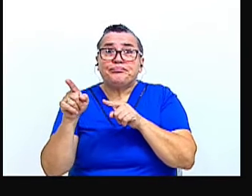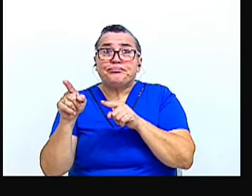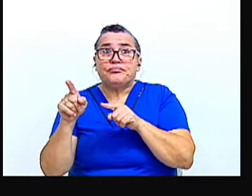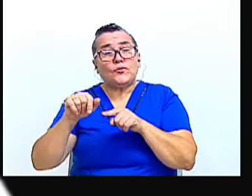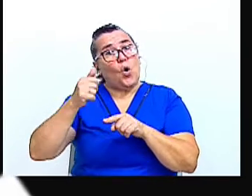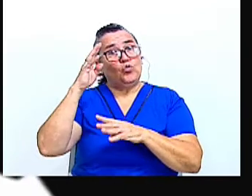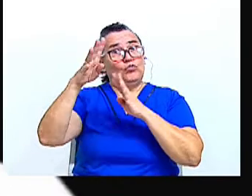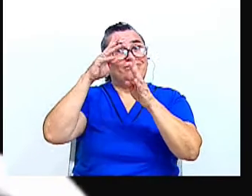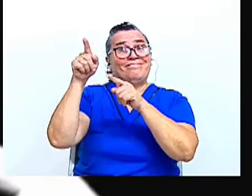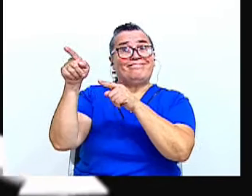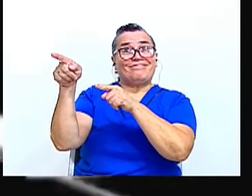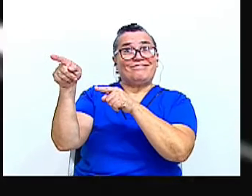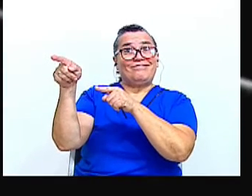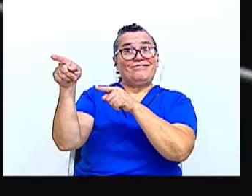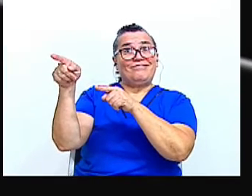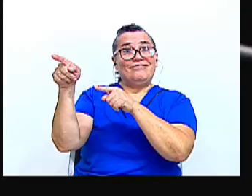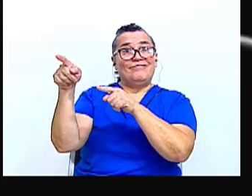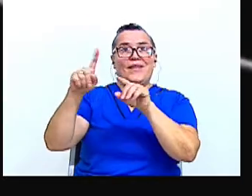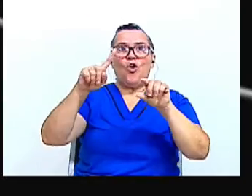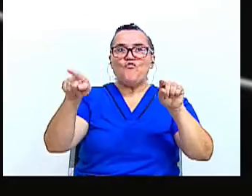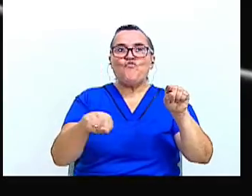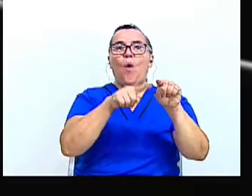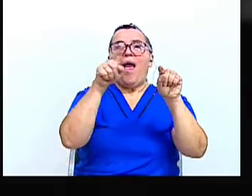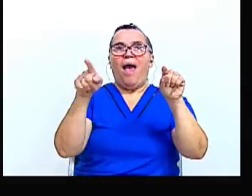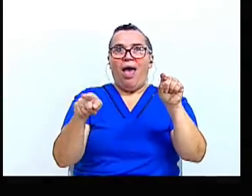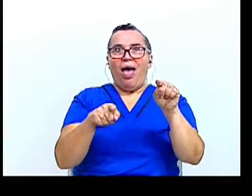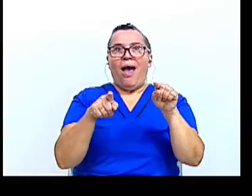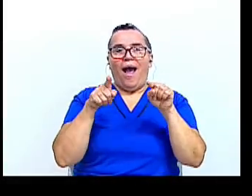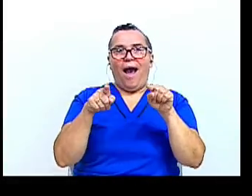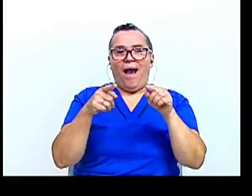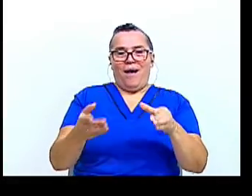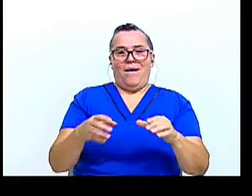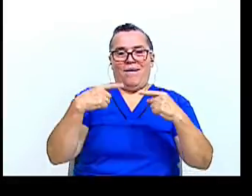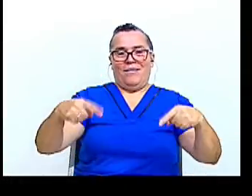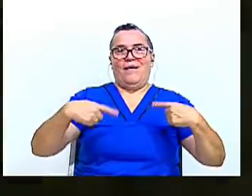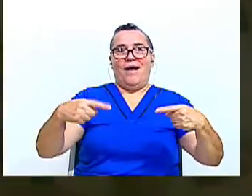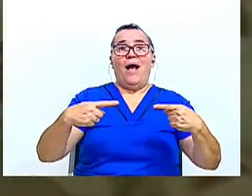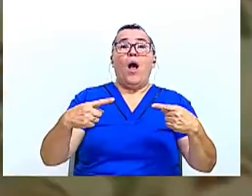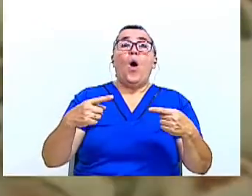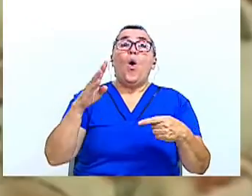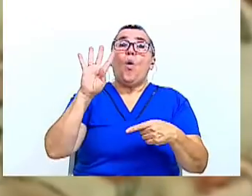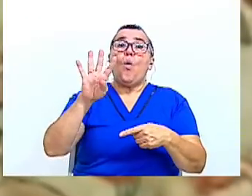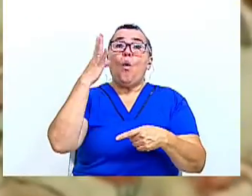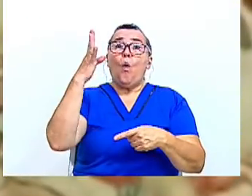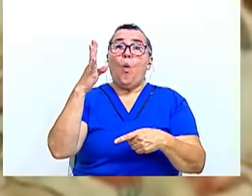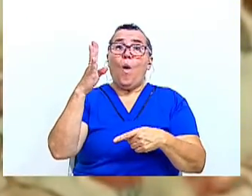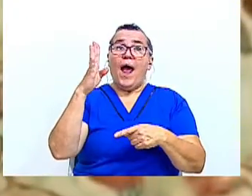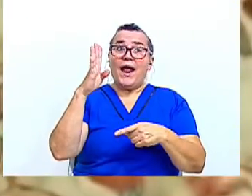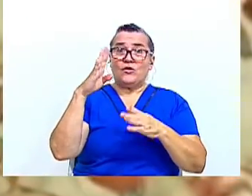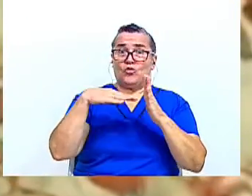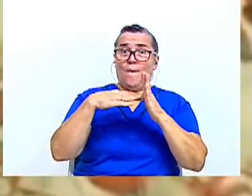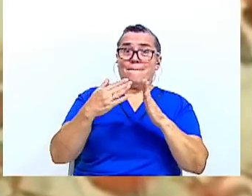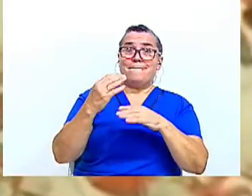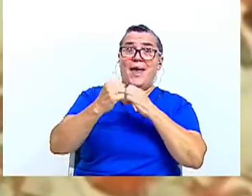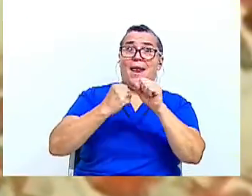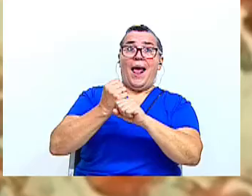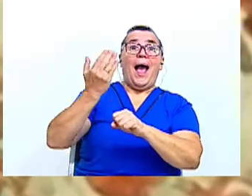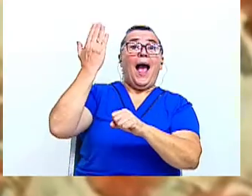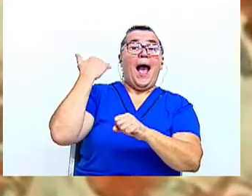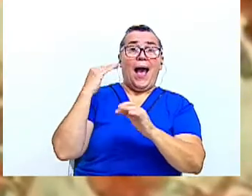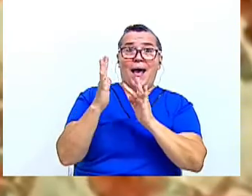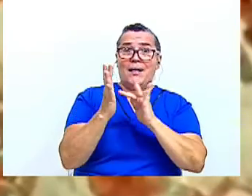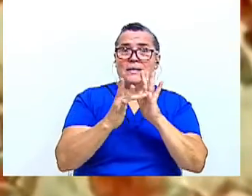Otro invento importante fue la rueda. Data del IV milenio a.C., pero se desconoce el